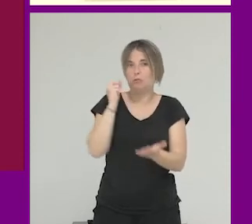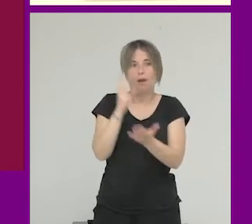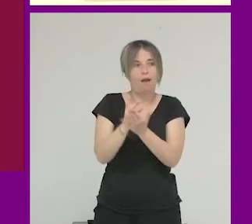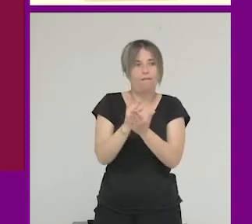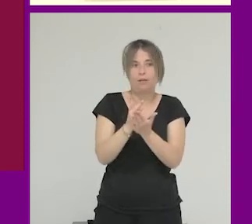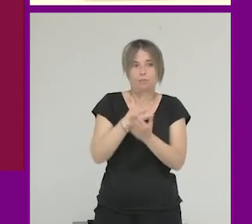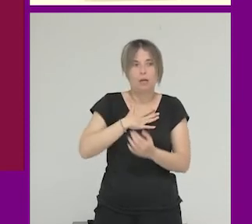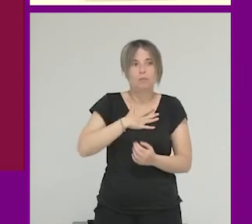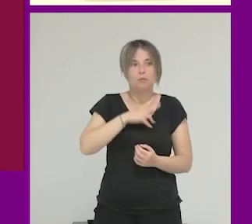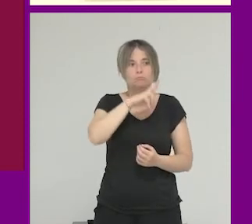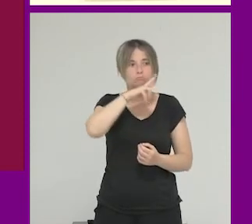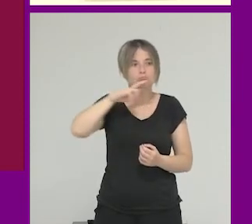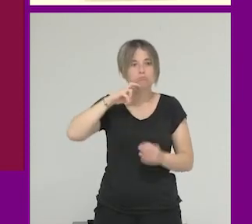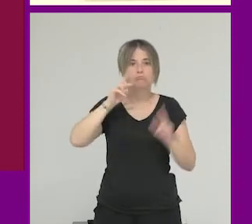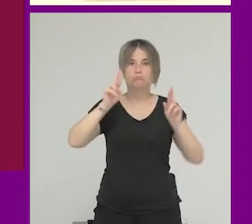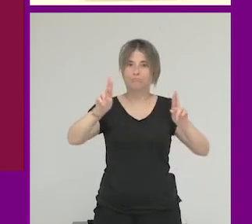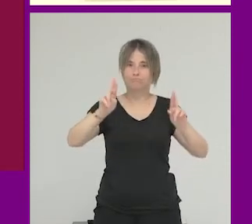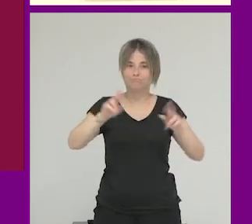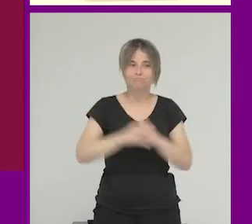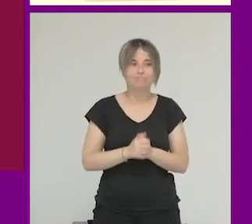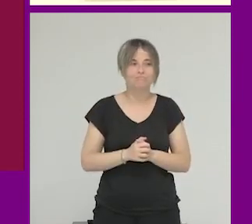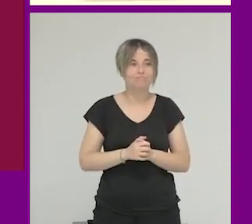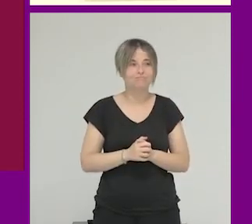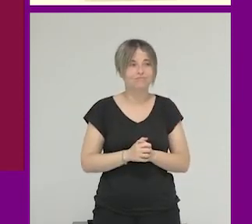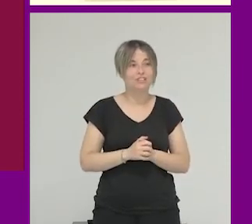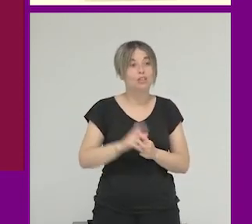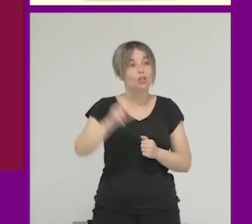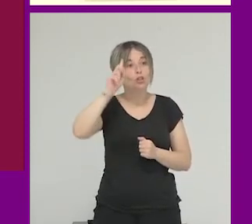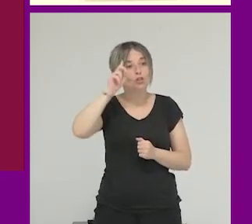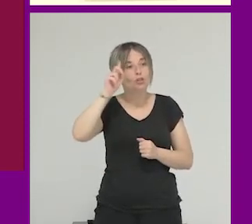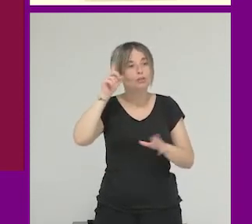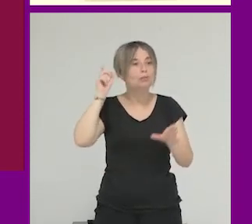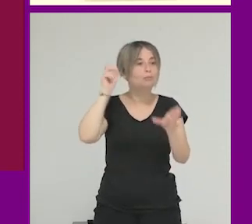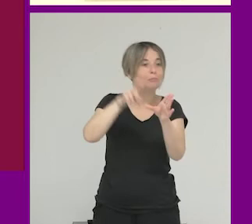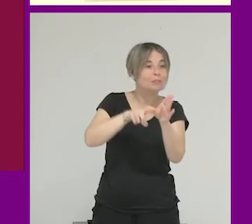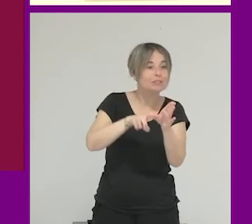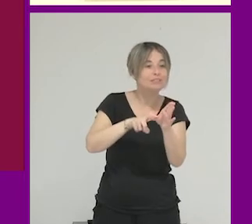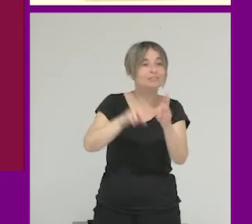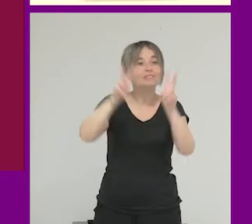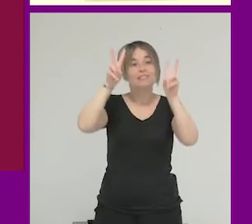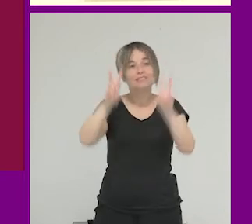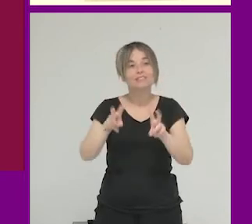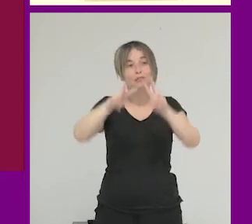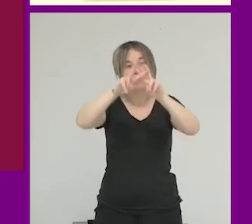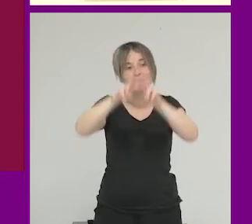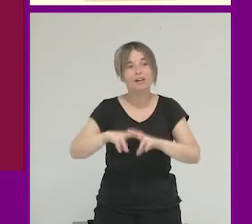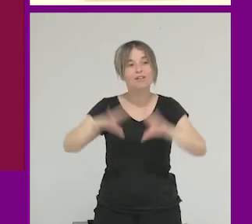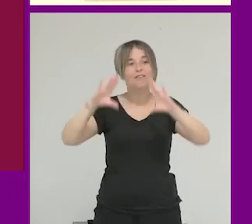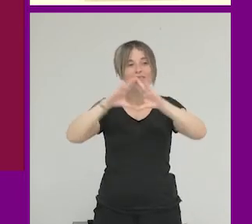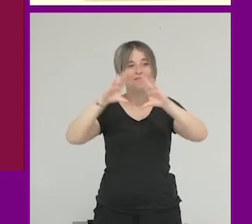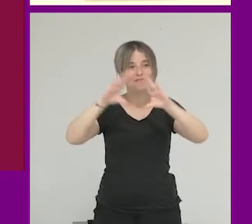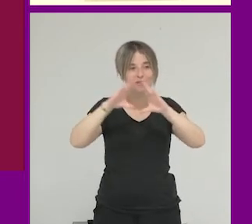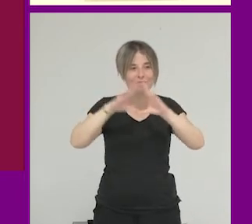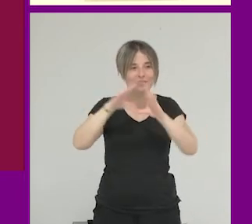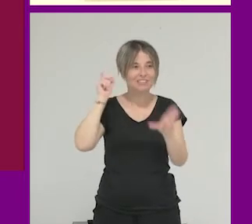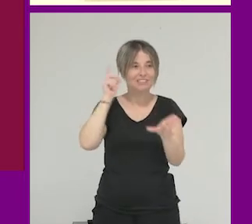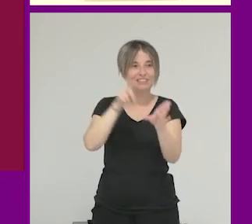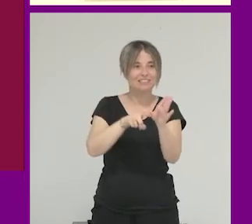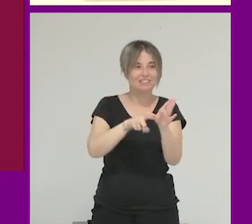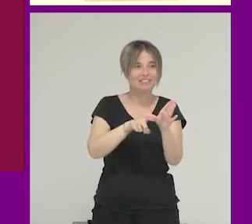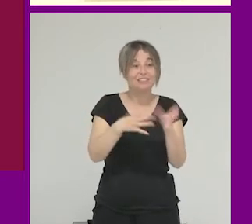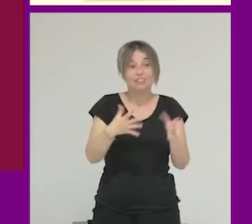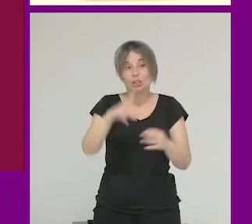baliagarria izan da. Orduan ez dakitze punteraino aportatuko dioan ikerketa feminista arlo horri,